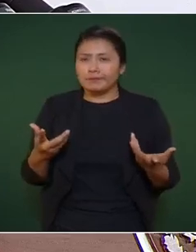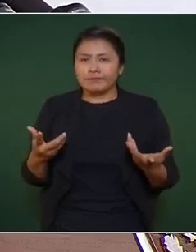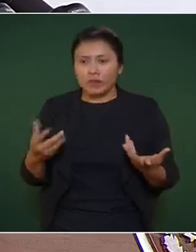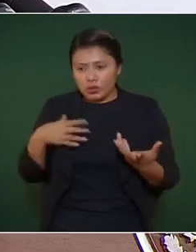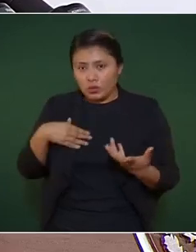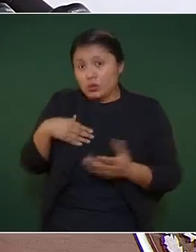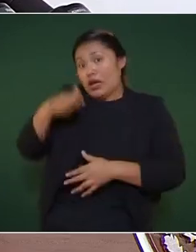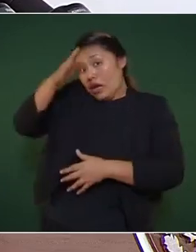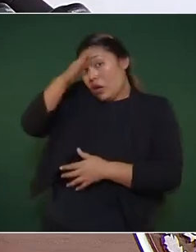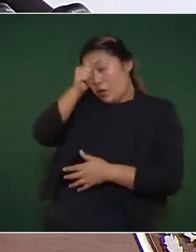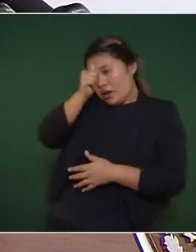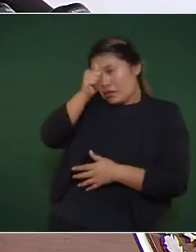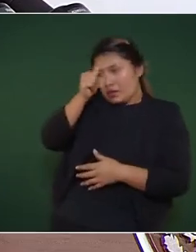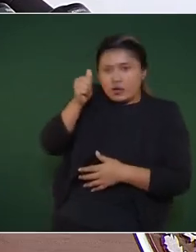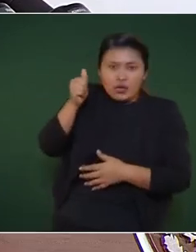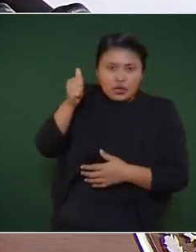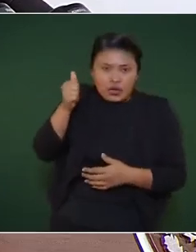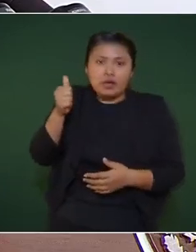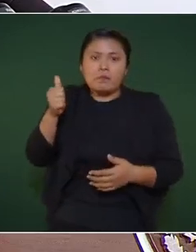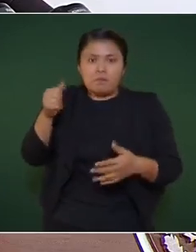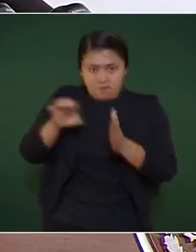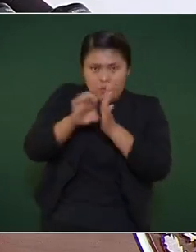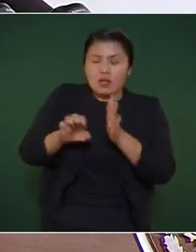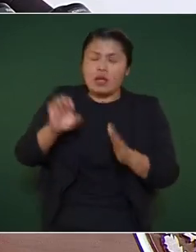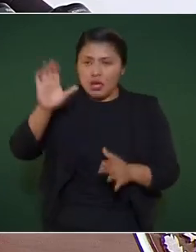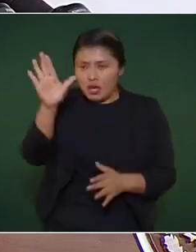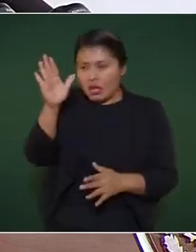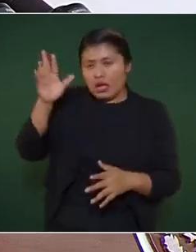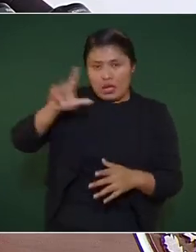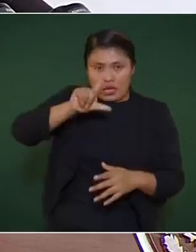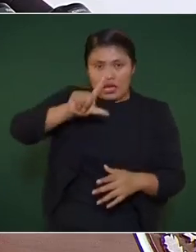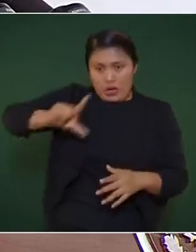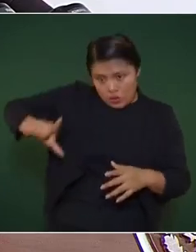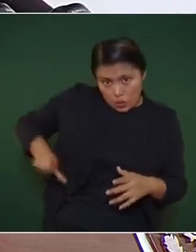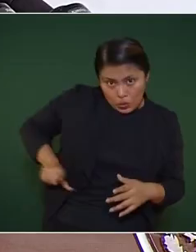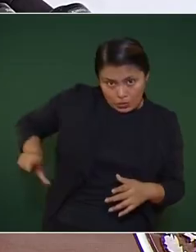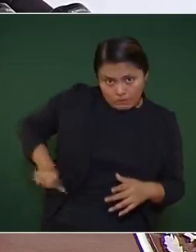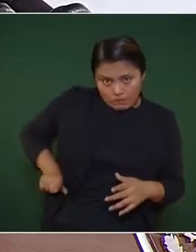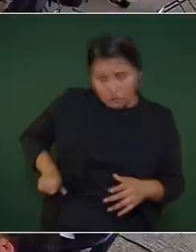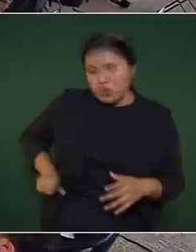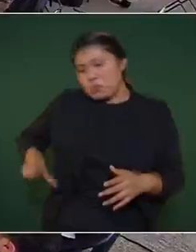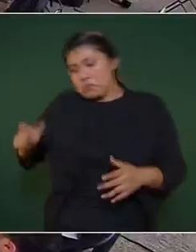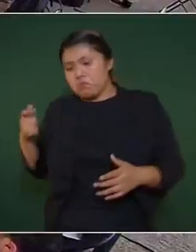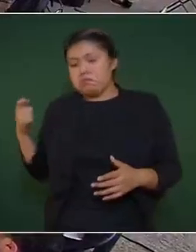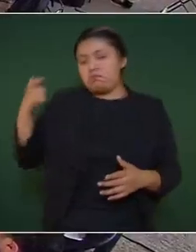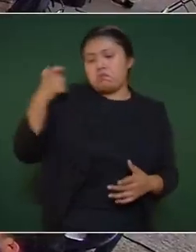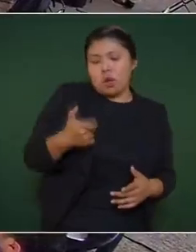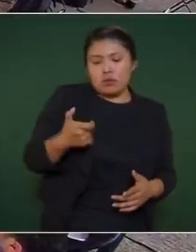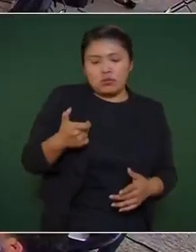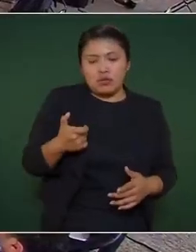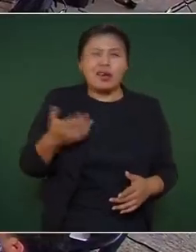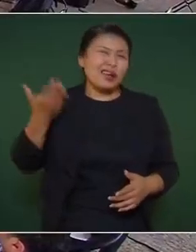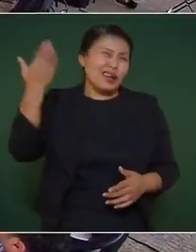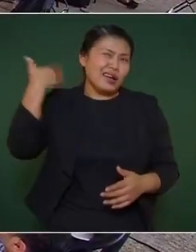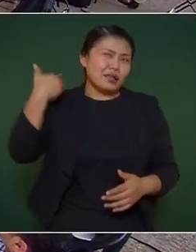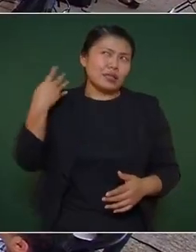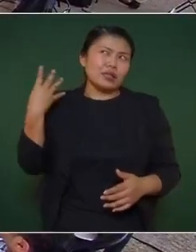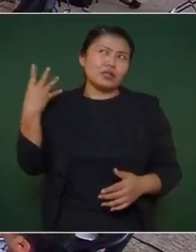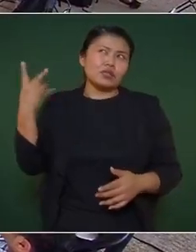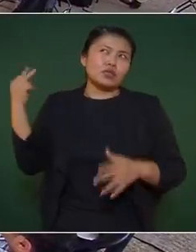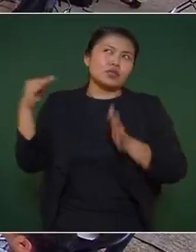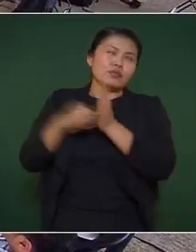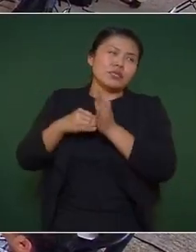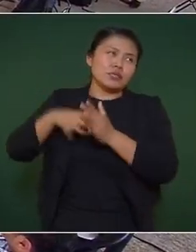el gobierno pone una parte. ¿Qué cosa es lo que puso el gobierno en la actual administración del 19 para